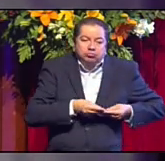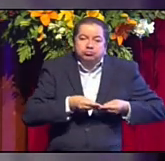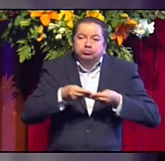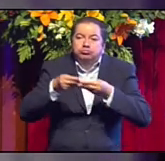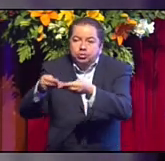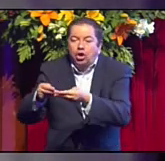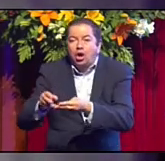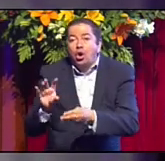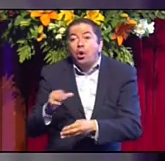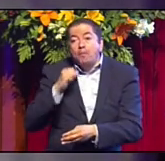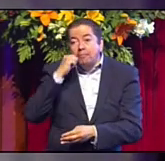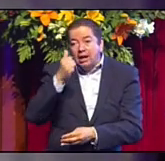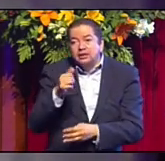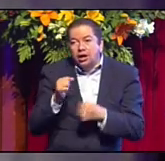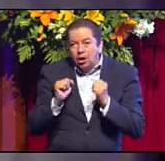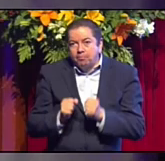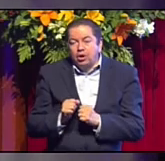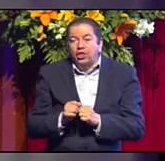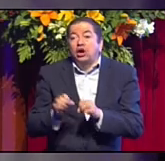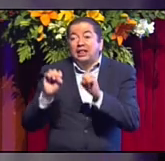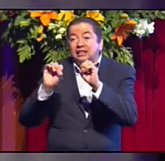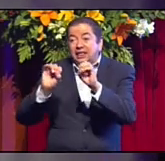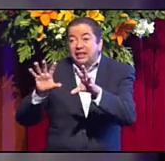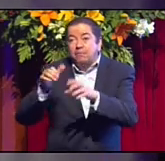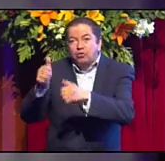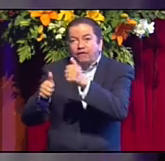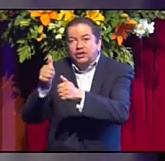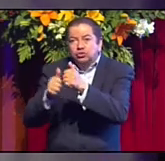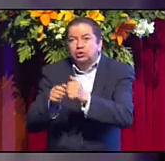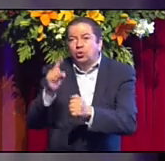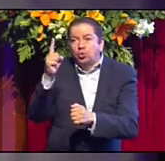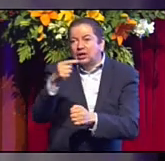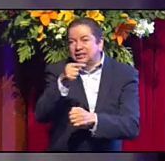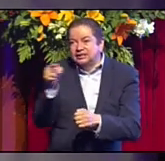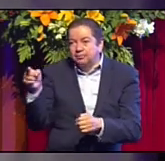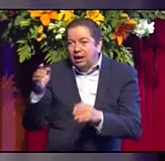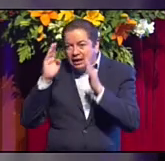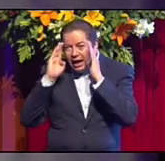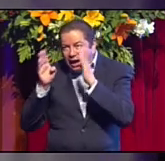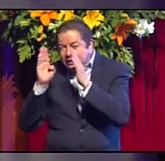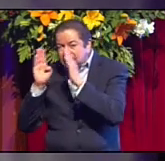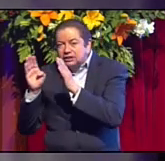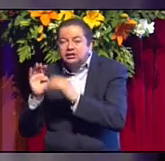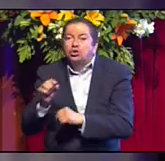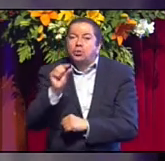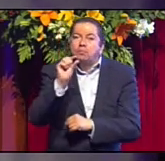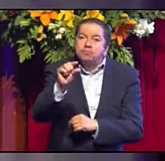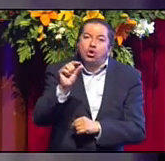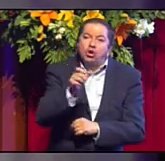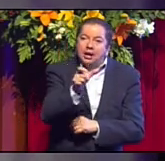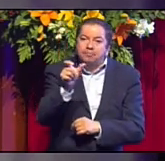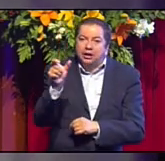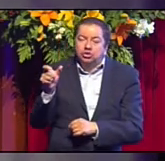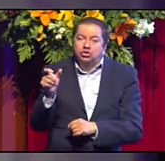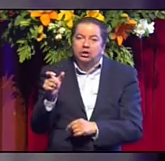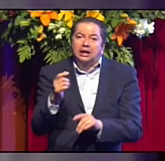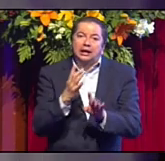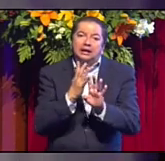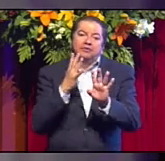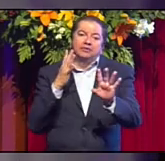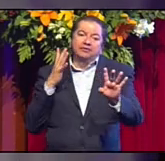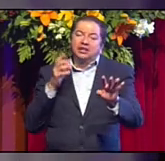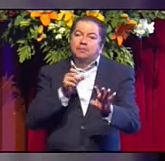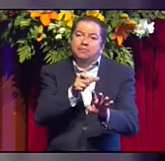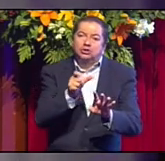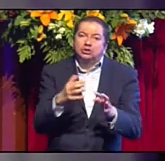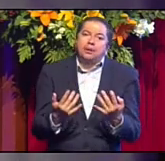que el día de mañana ojalá los podamos tener estos 10 profesionales durante una semana, atendiendo, como les decía, un tercio de la lista de espera, lo que equivale alrededor de